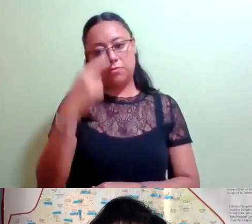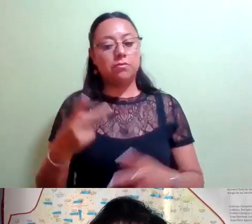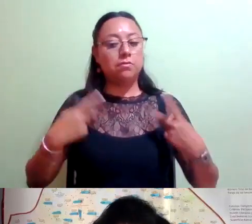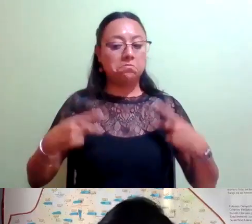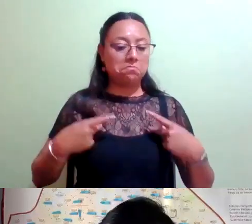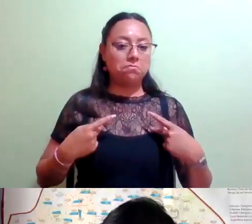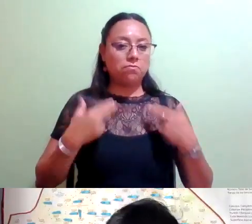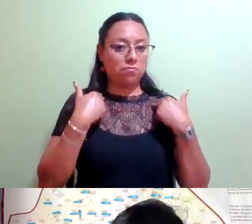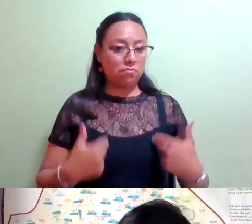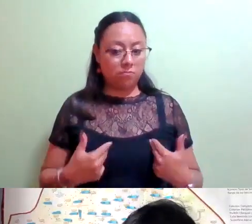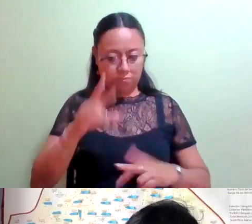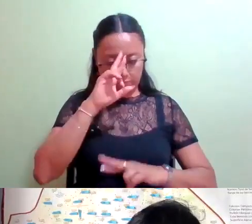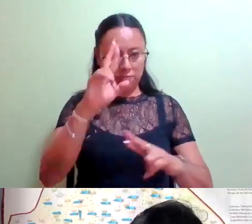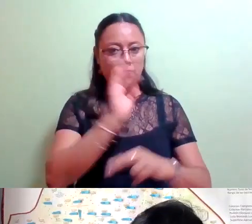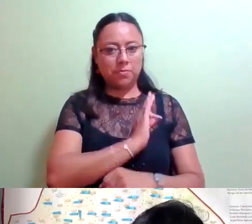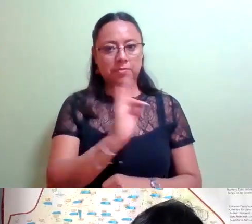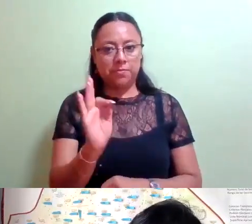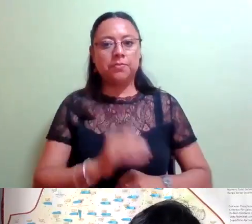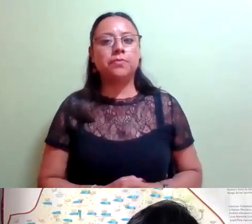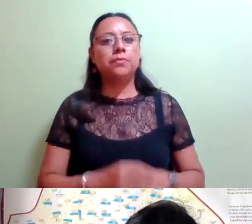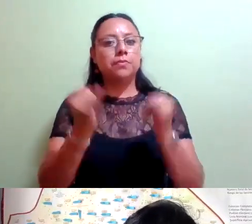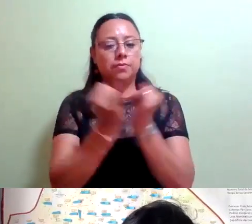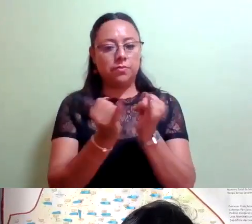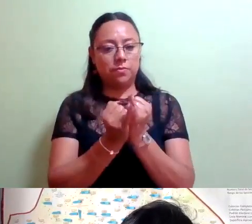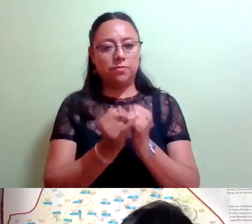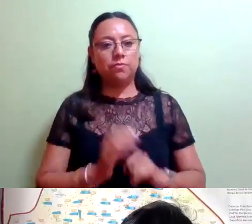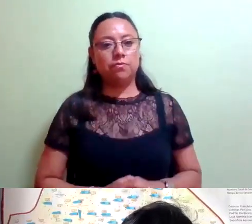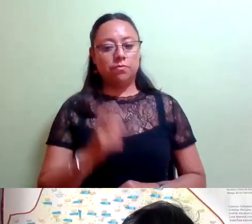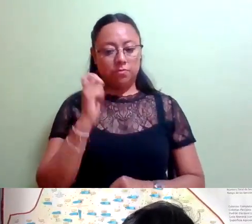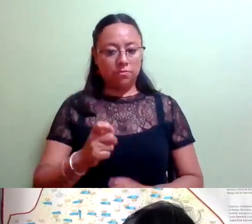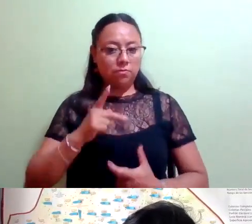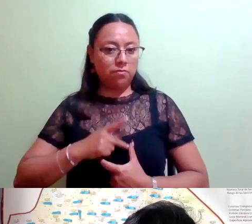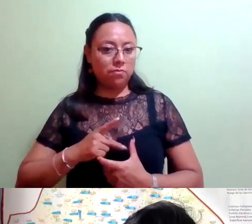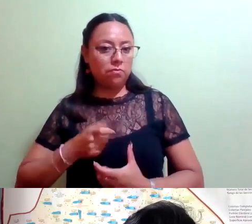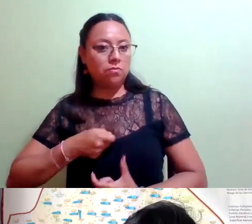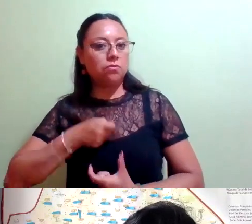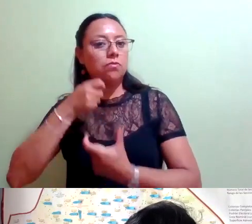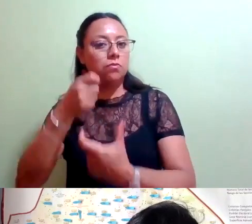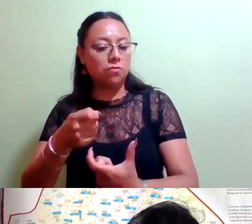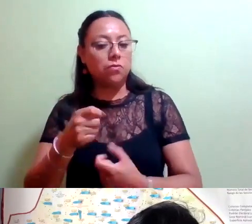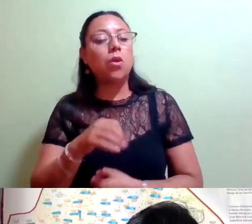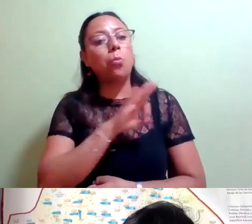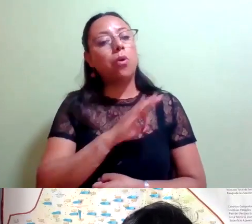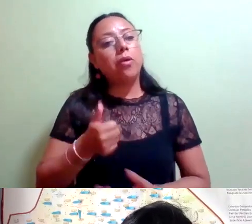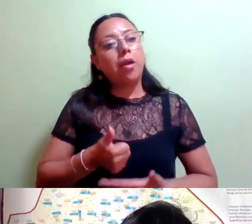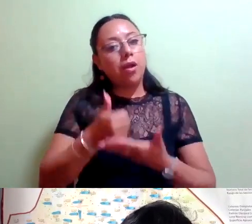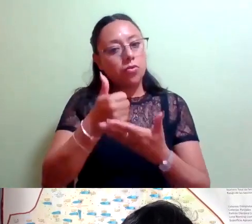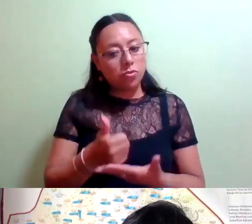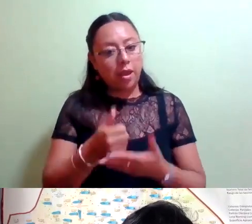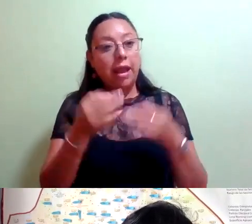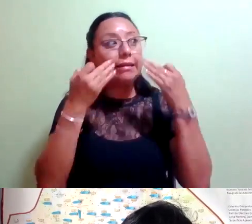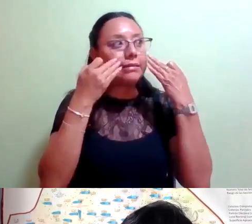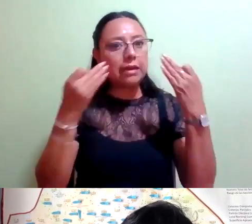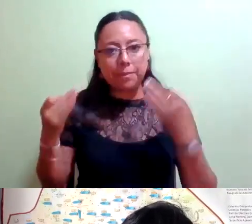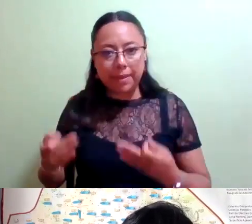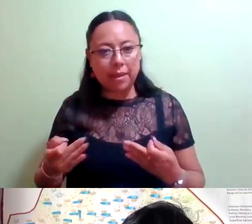persona humana. Asimismo, esta presea sirve para visibilizar y respaldar causas y agendas de